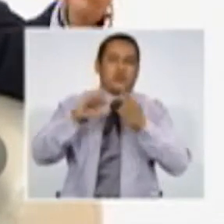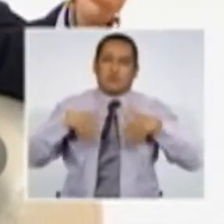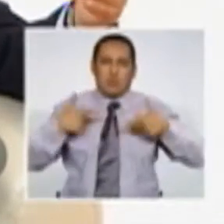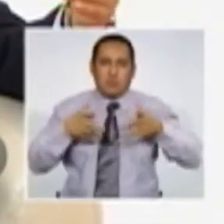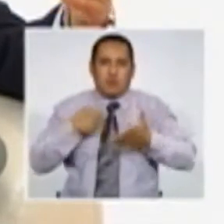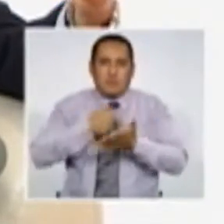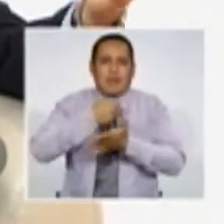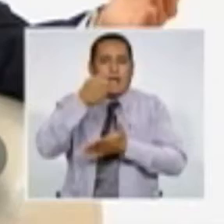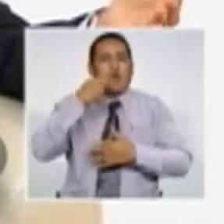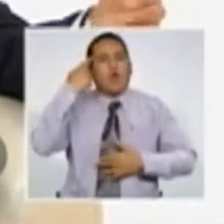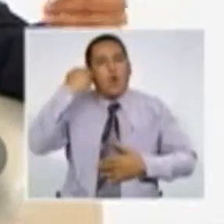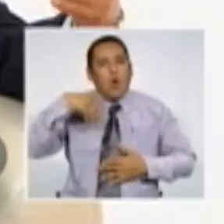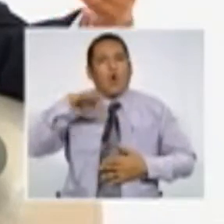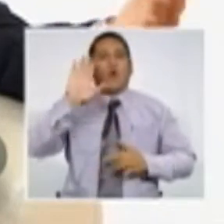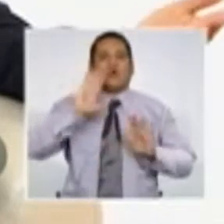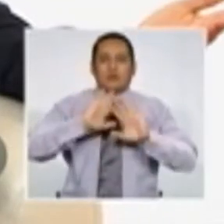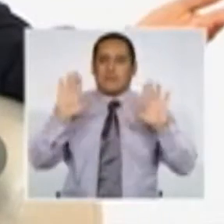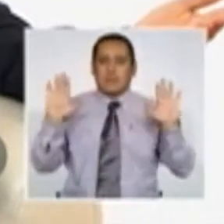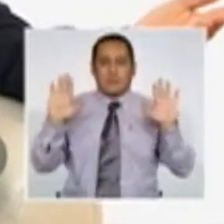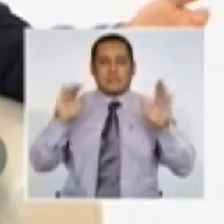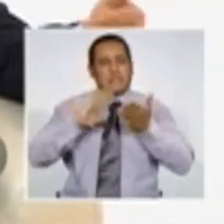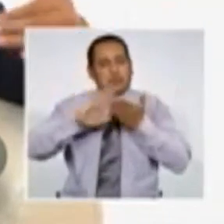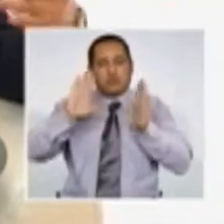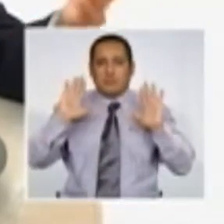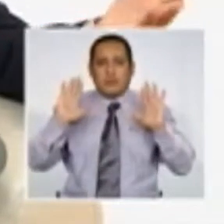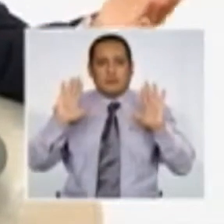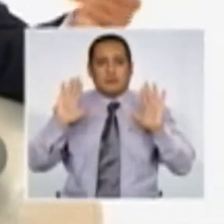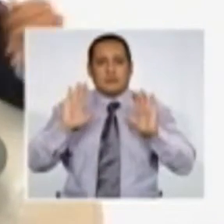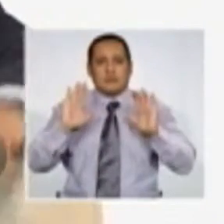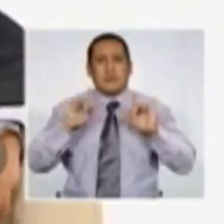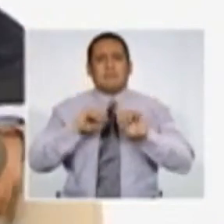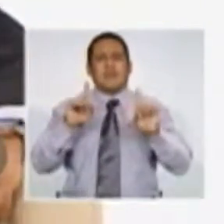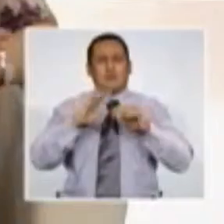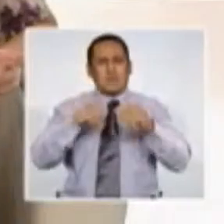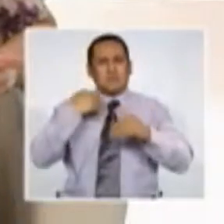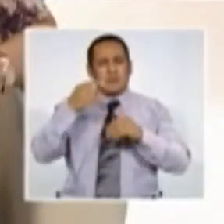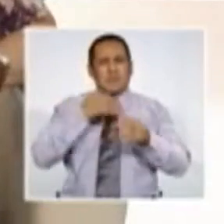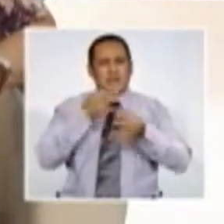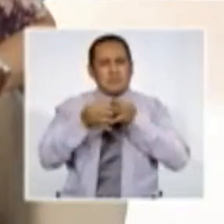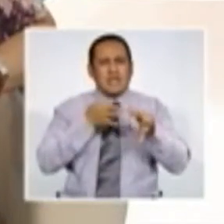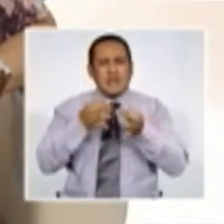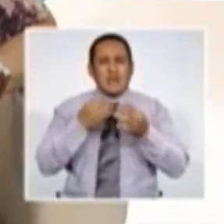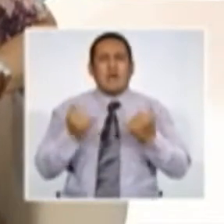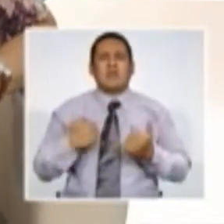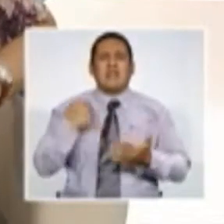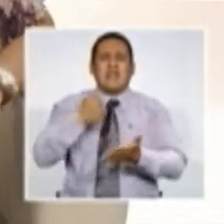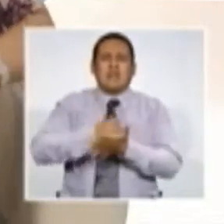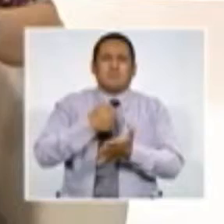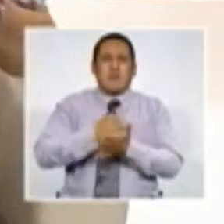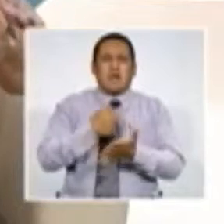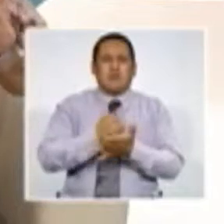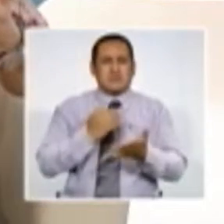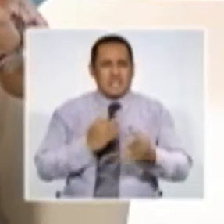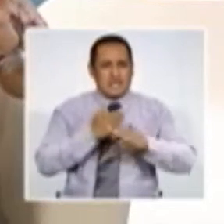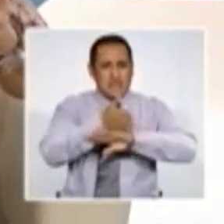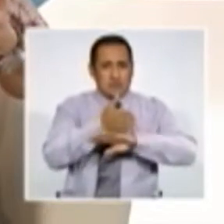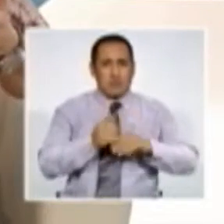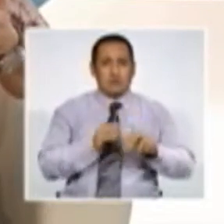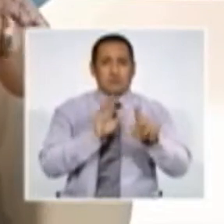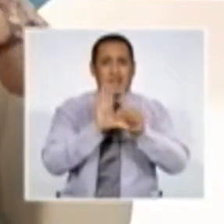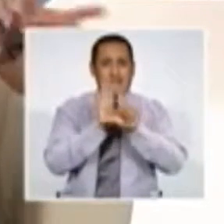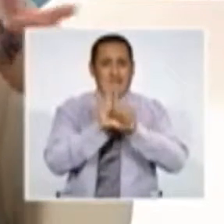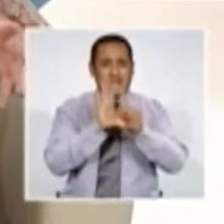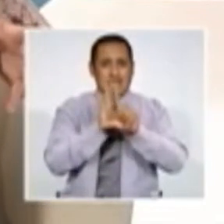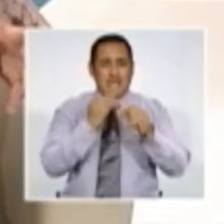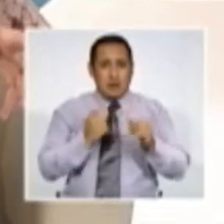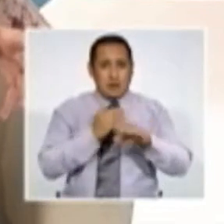padre, disculpa, no puedo, claro, será para la próxima. Telefonito, no, disculpe. Indecopi. Y luego, ya para cerrar, congresista, las cuotas de